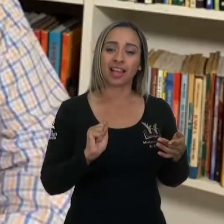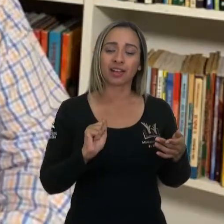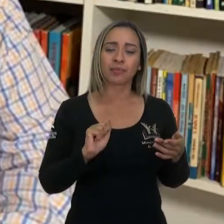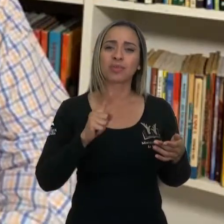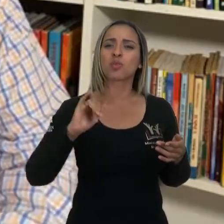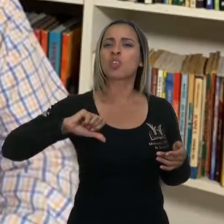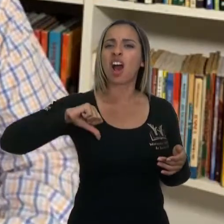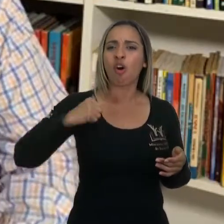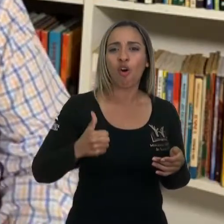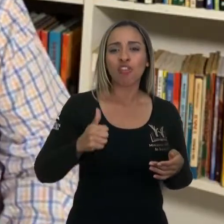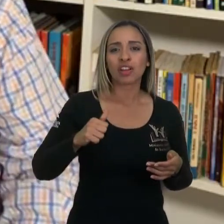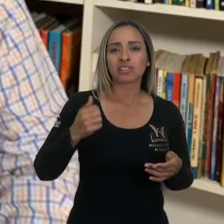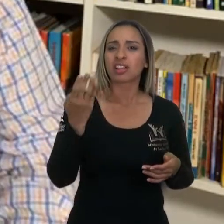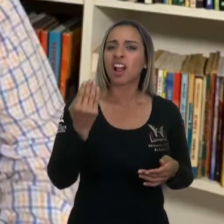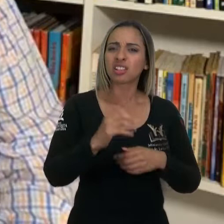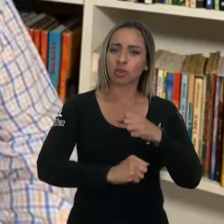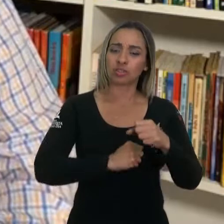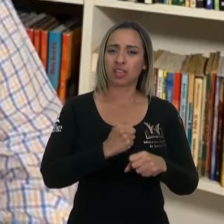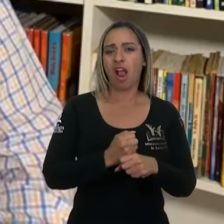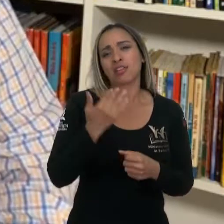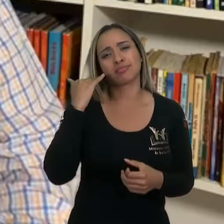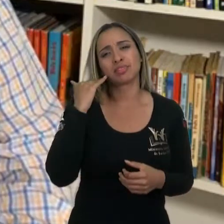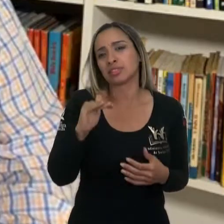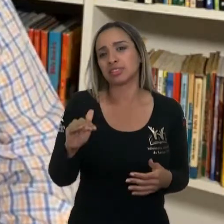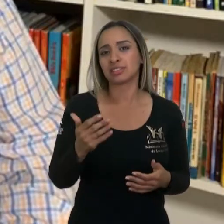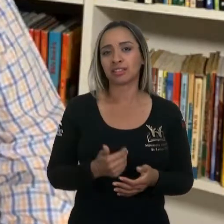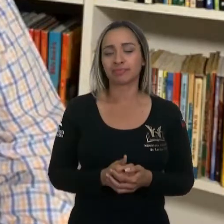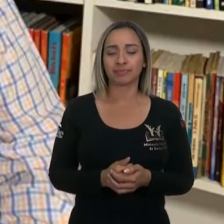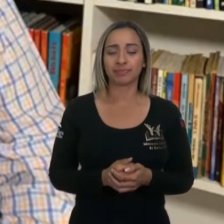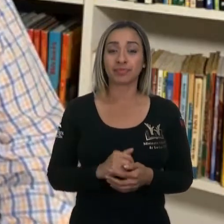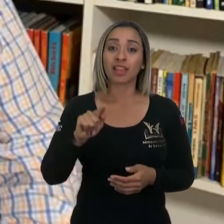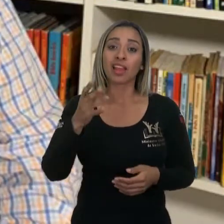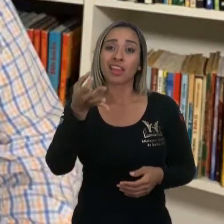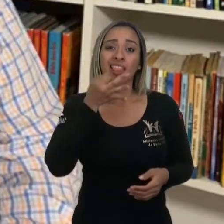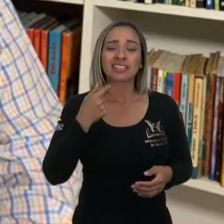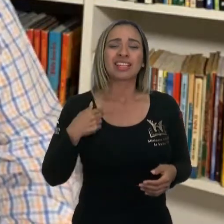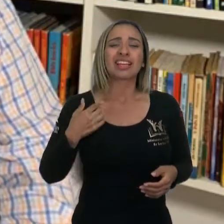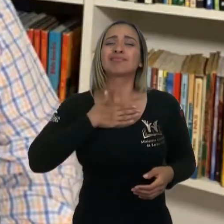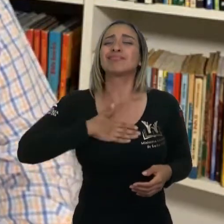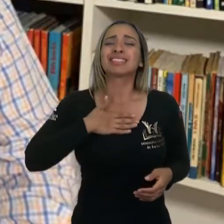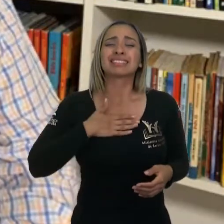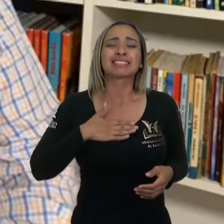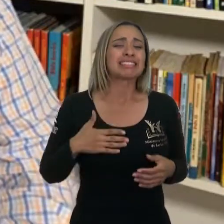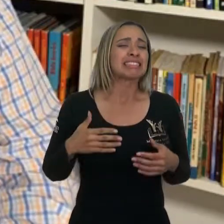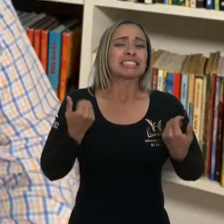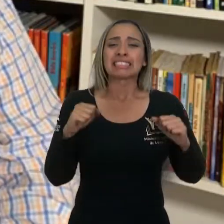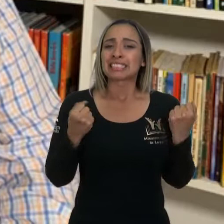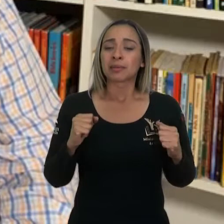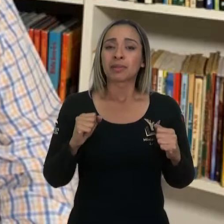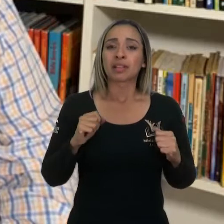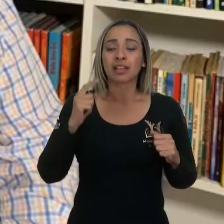de 14 años, una niña prácticamente de 14 años. Ella dice que está desesperada,